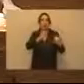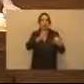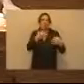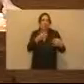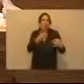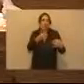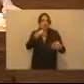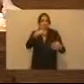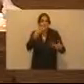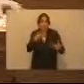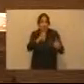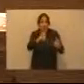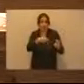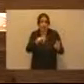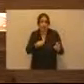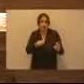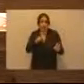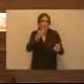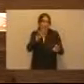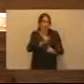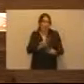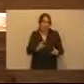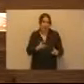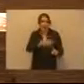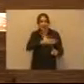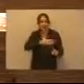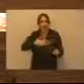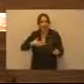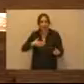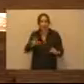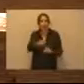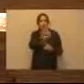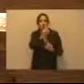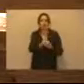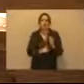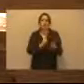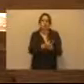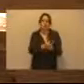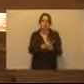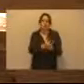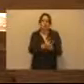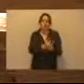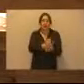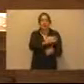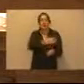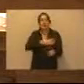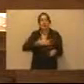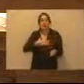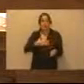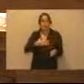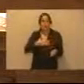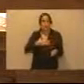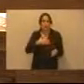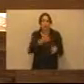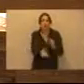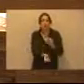sobre este aspecto, e por iso é que planteamos a creación dunha